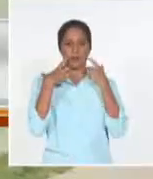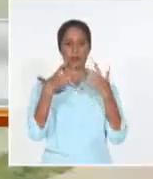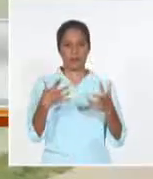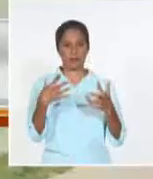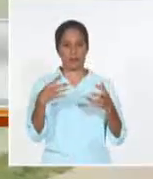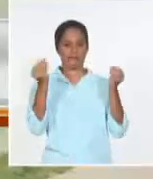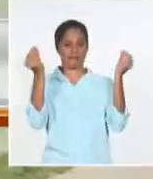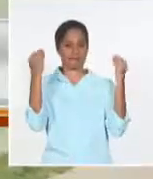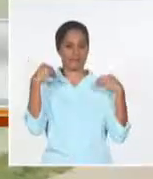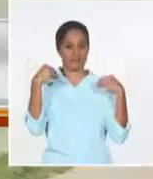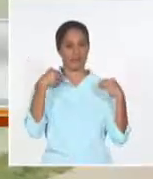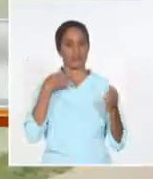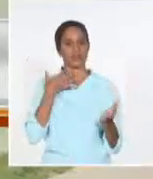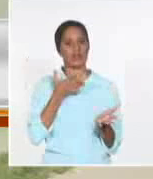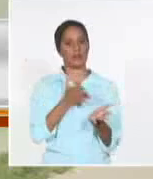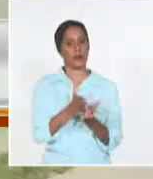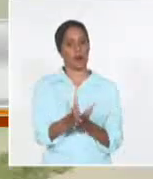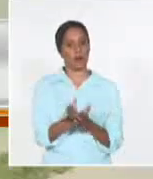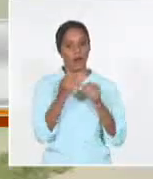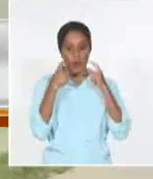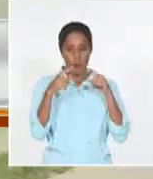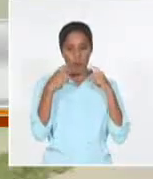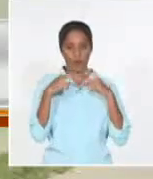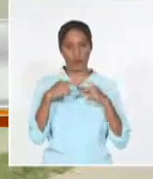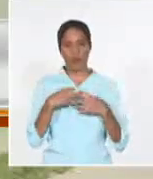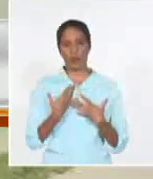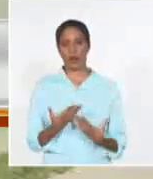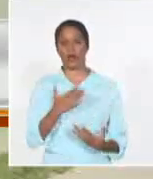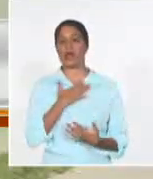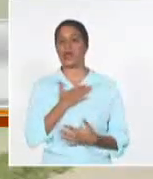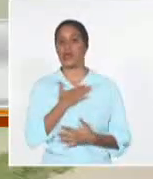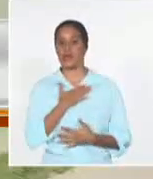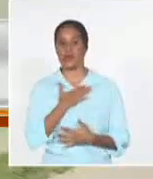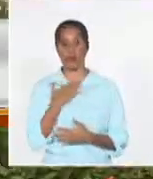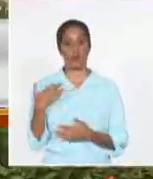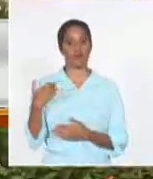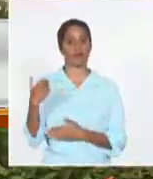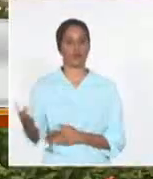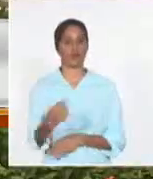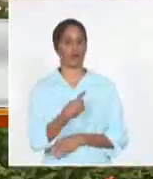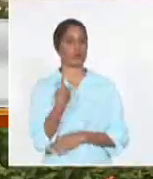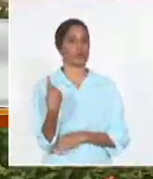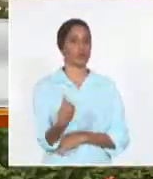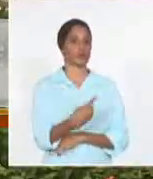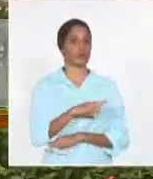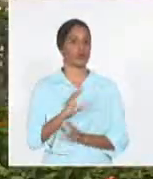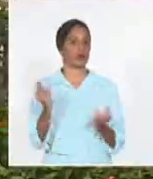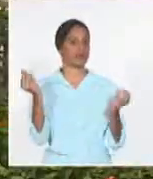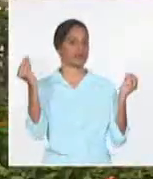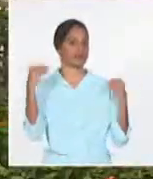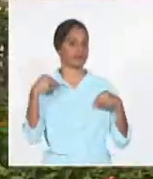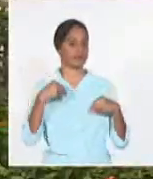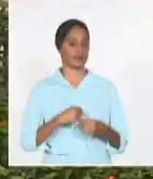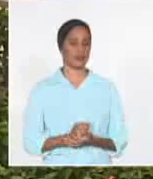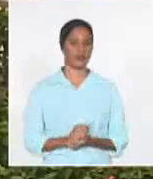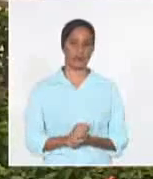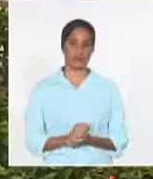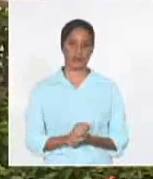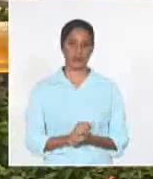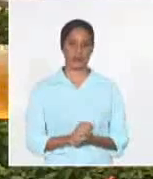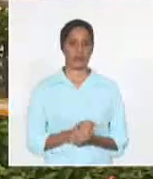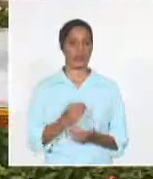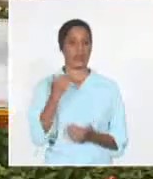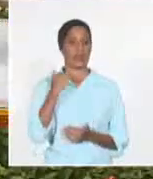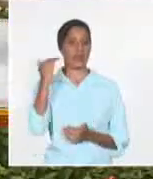importante porque ellos son los que se cultivan, son el futuro de nuestra nación. Yo pienso que la capacitación no puede ser en